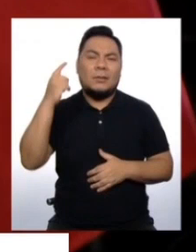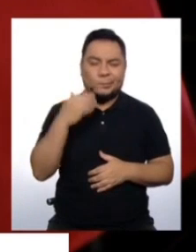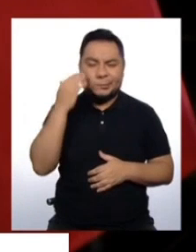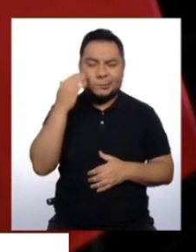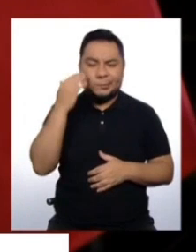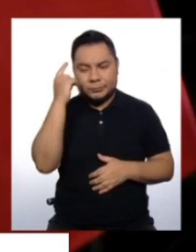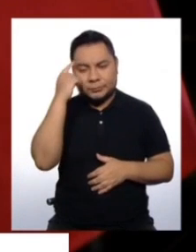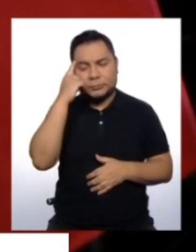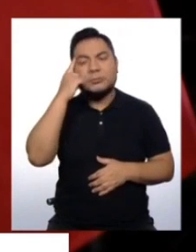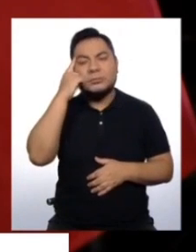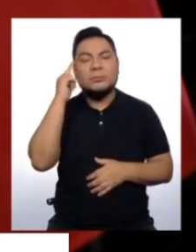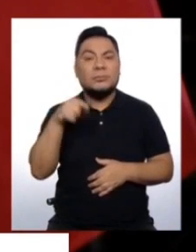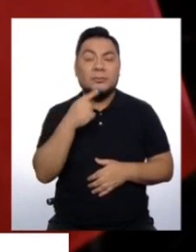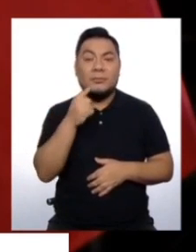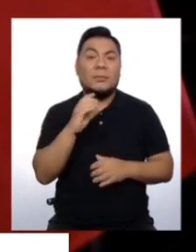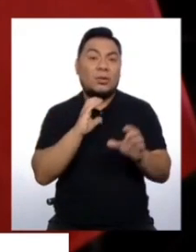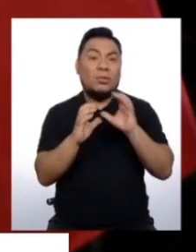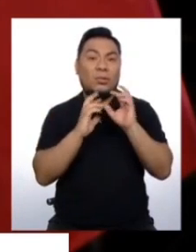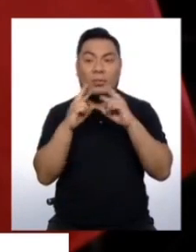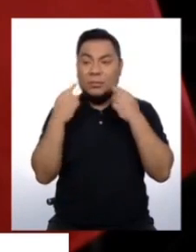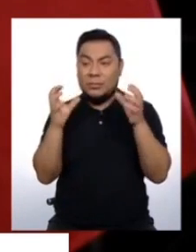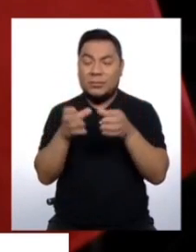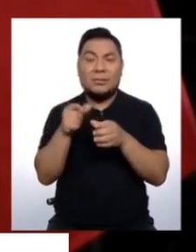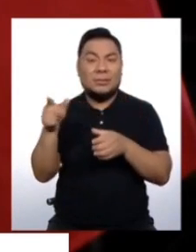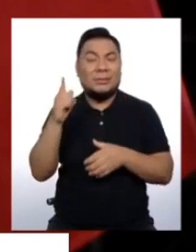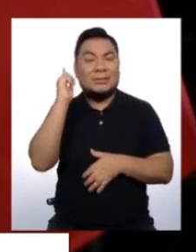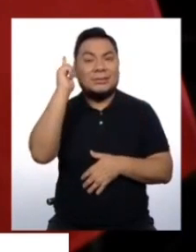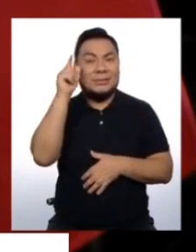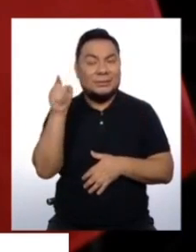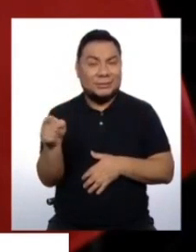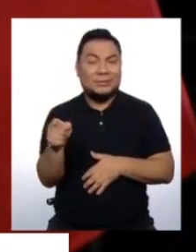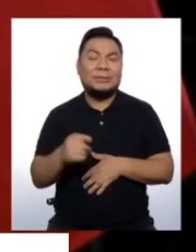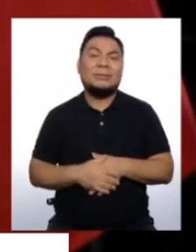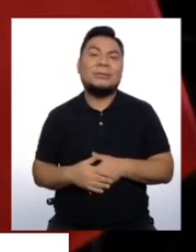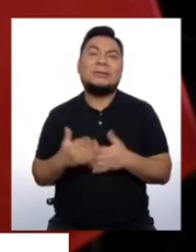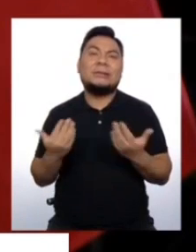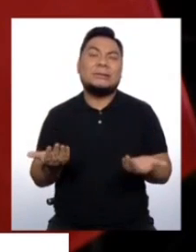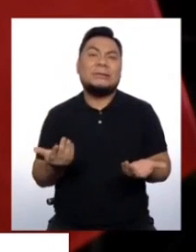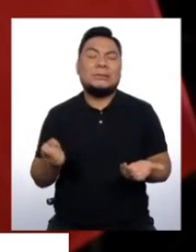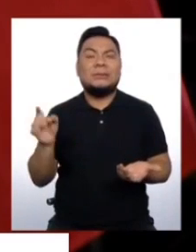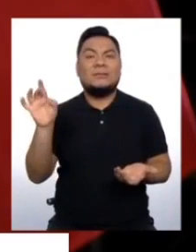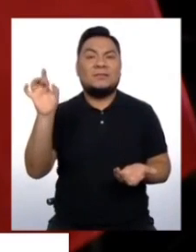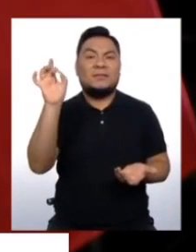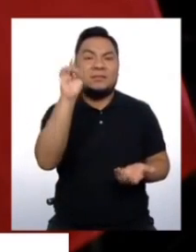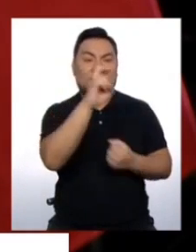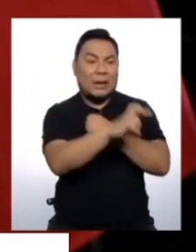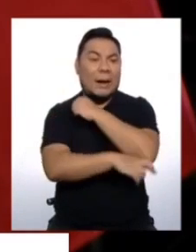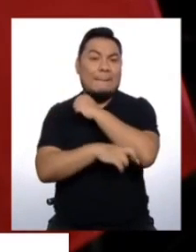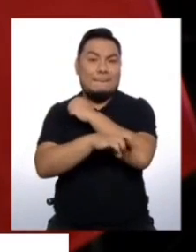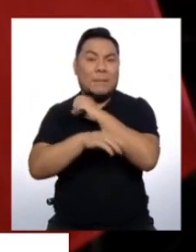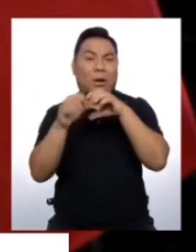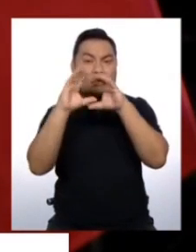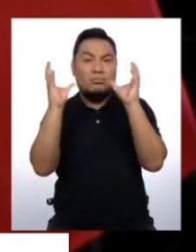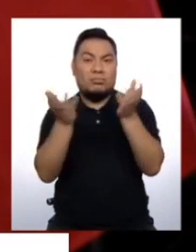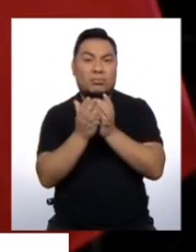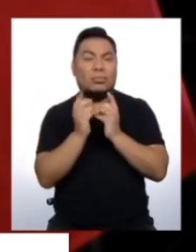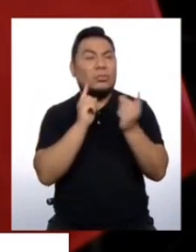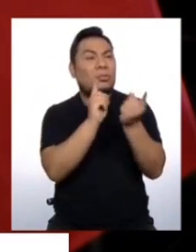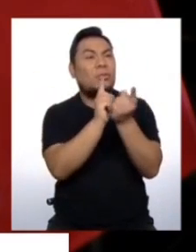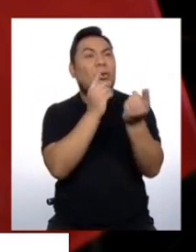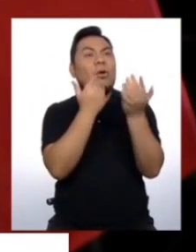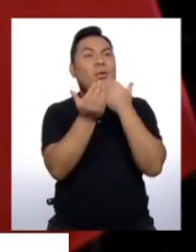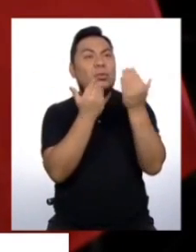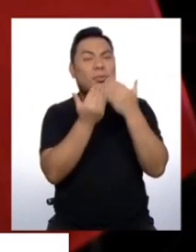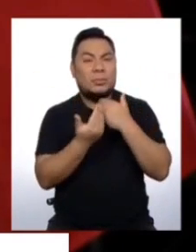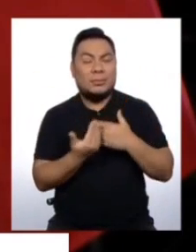lo hemos establecido en las conversaciones que hemos tenido con líderes de los principales países del mundo,